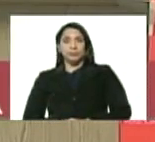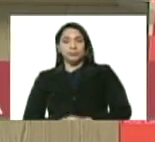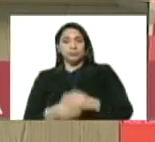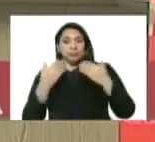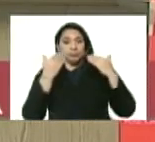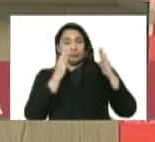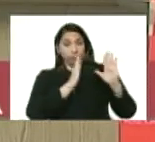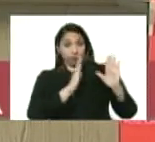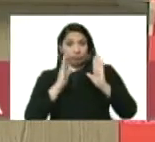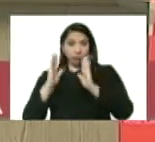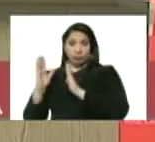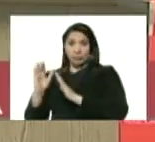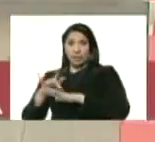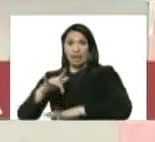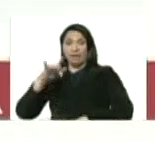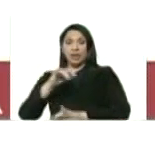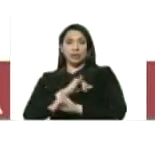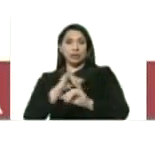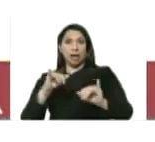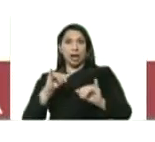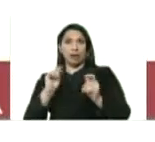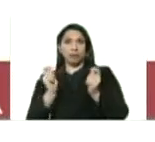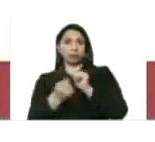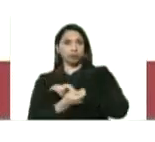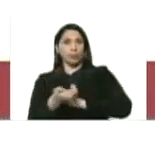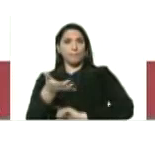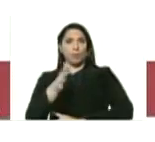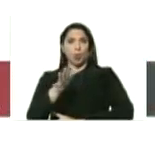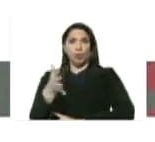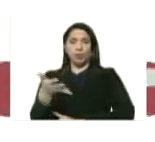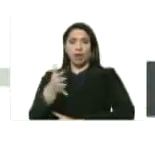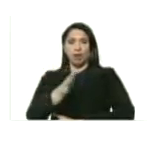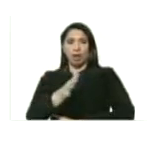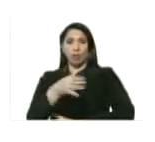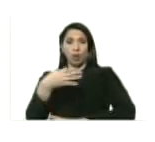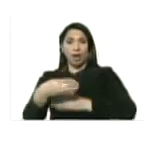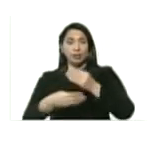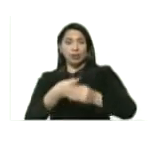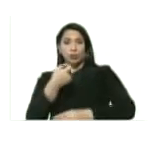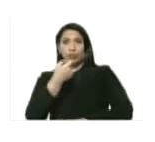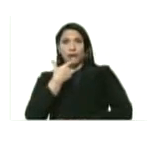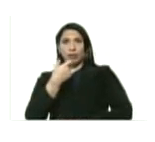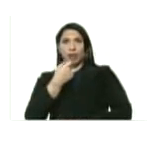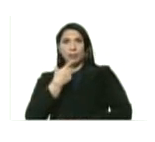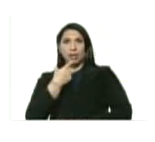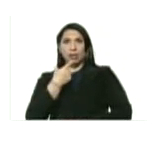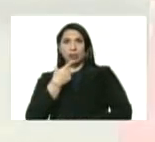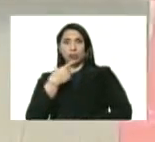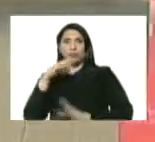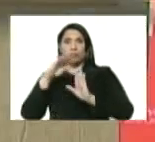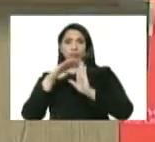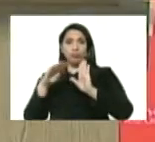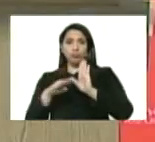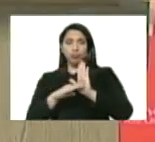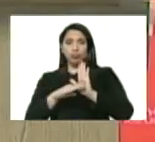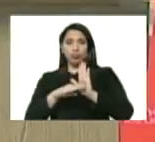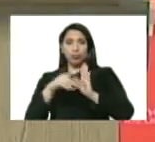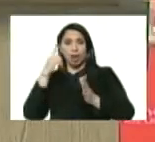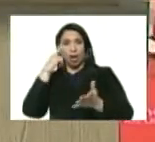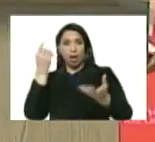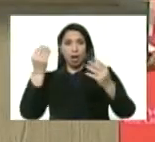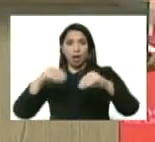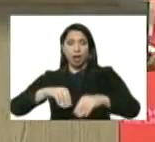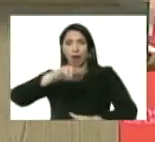categorizados graves ya pasó a moderado, aplicando el tratamiento protocolo que fue aprobado